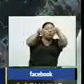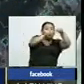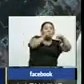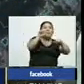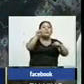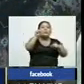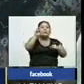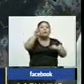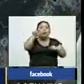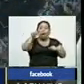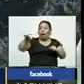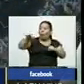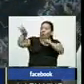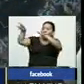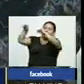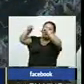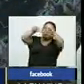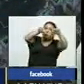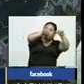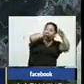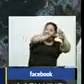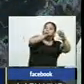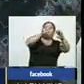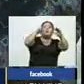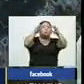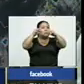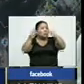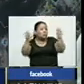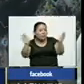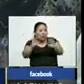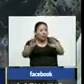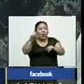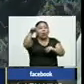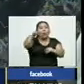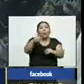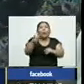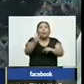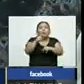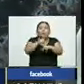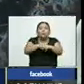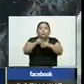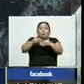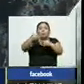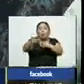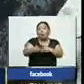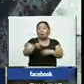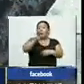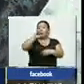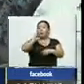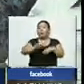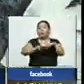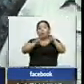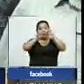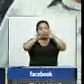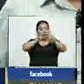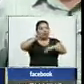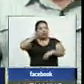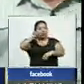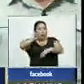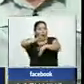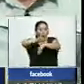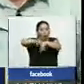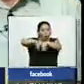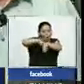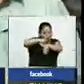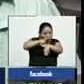nubosidad y las lluvias. Esta condición se va a mantener durante las próximas 72 horas en la medida que el flujo zonal